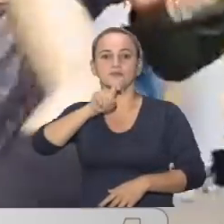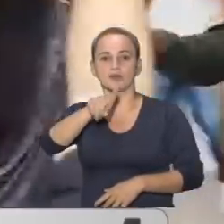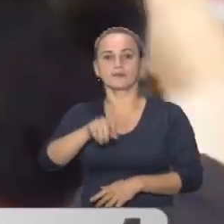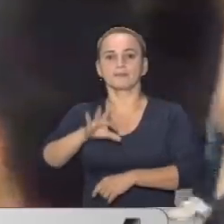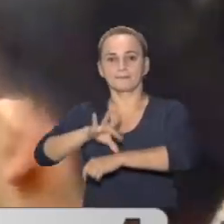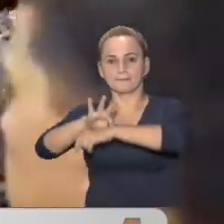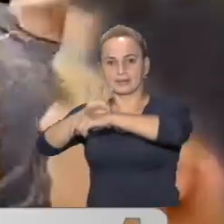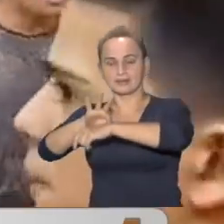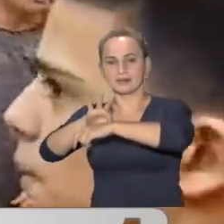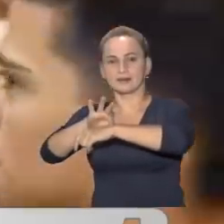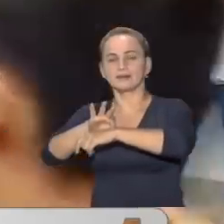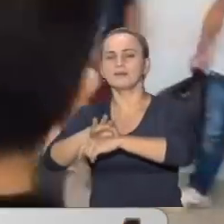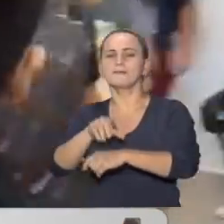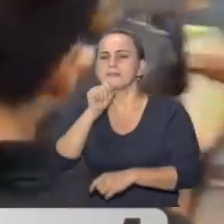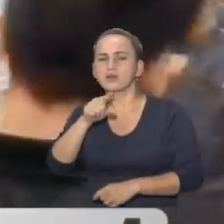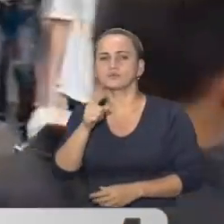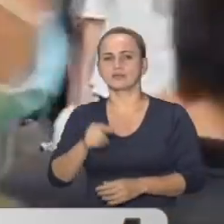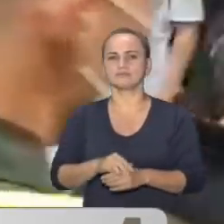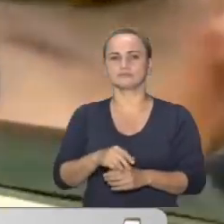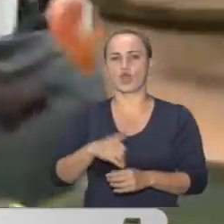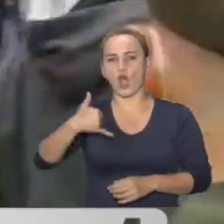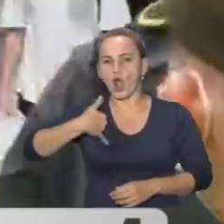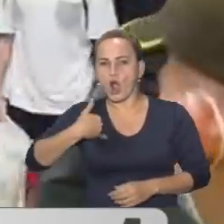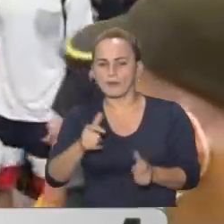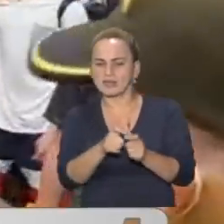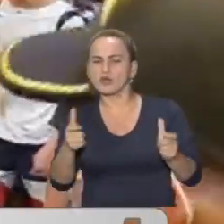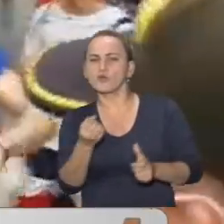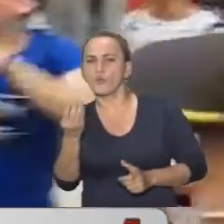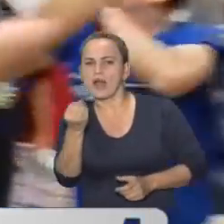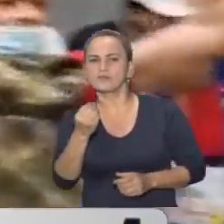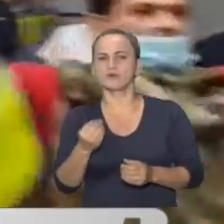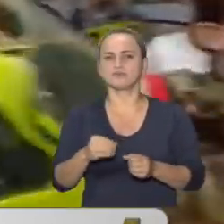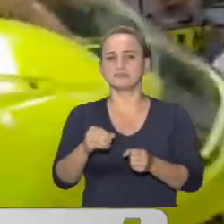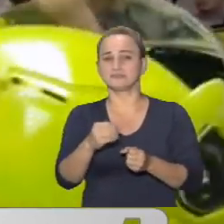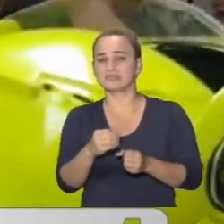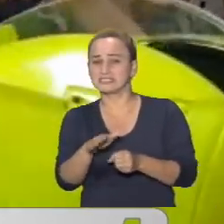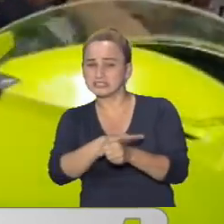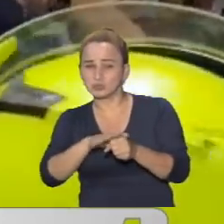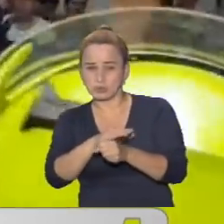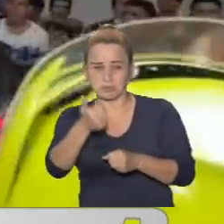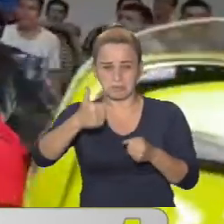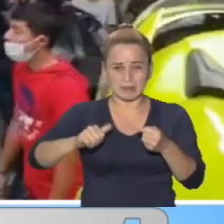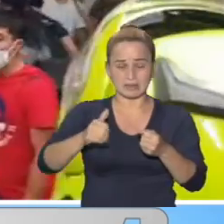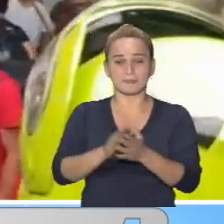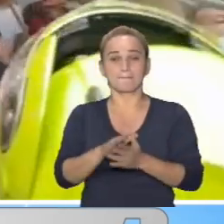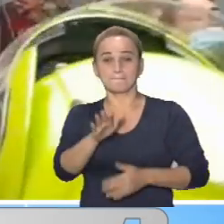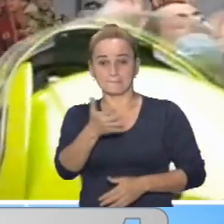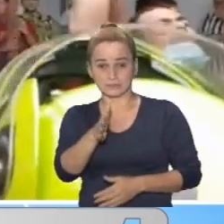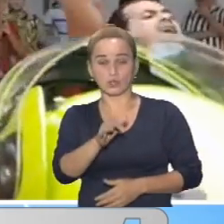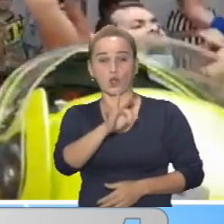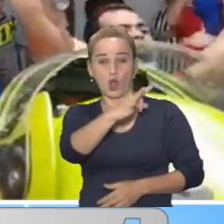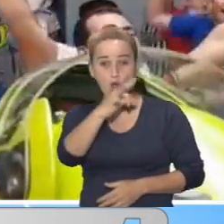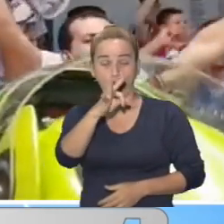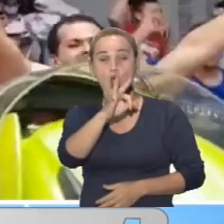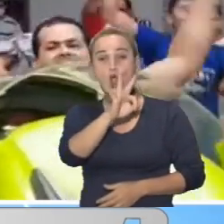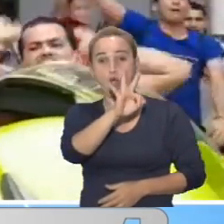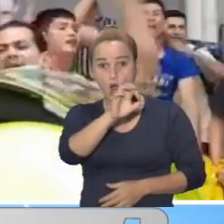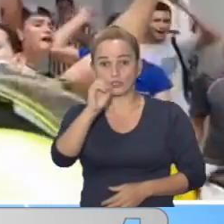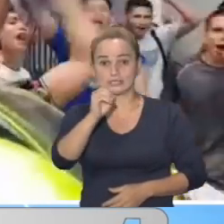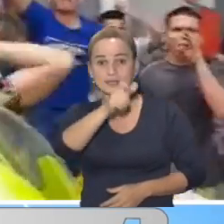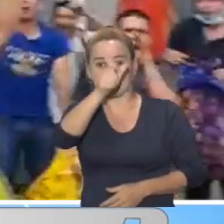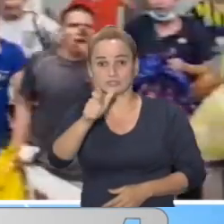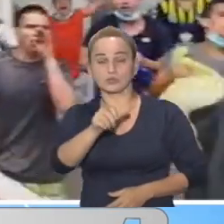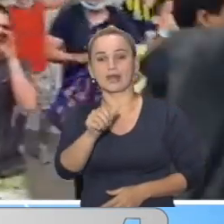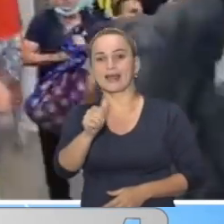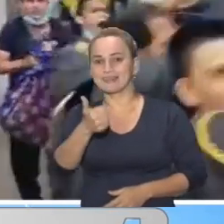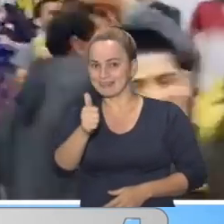doctora, ¿cuántos muchachos y aparecer las condiciones en las que se encontraban no eran las mejores, ¿no? Bueno, aproximadamente entre 80 personas, 10 menores de